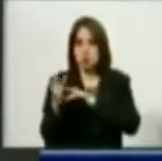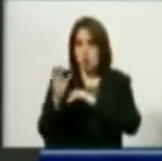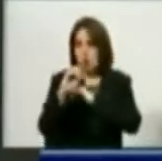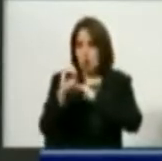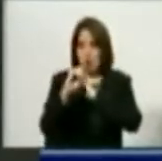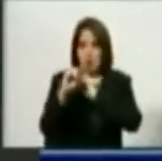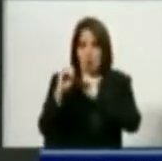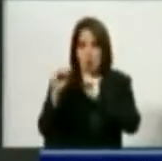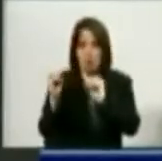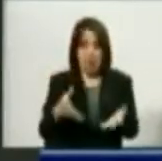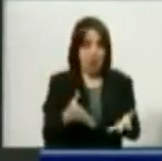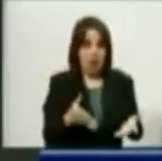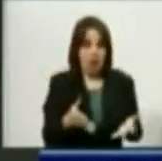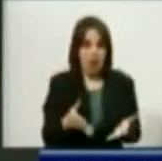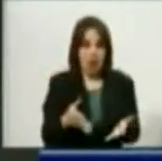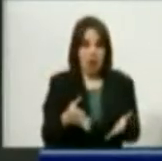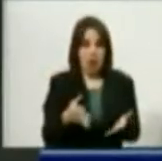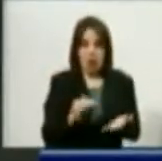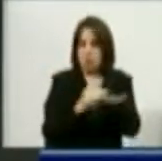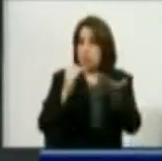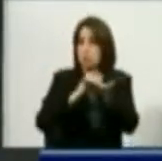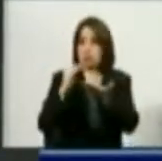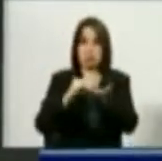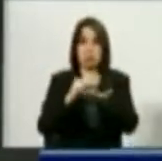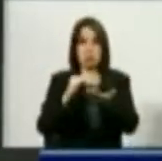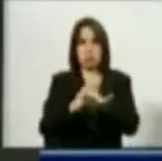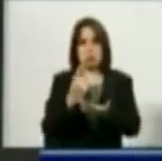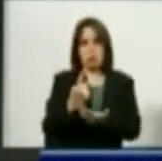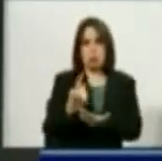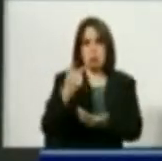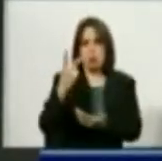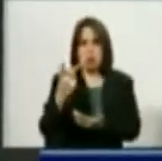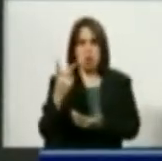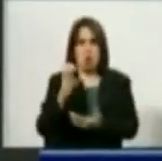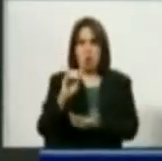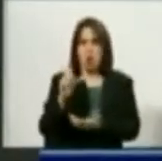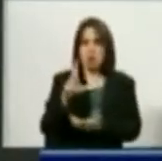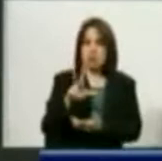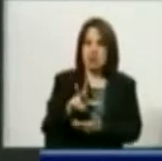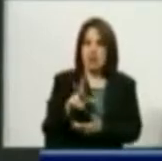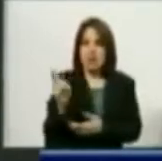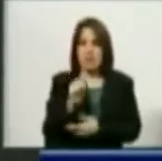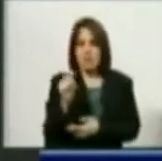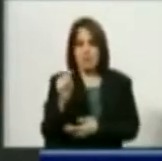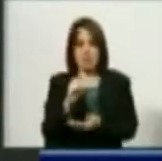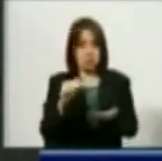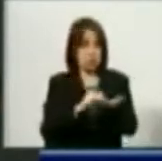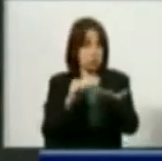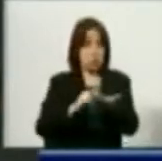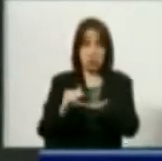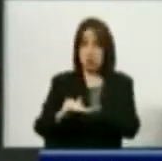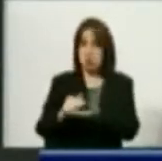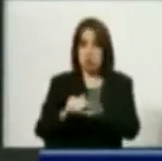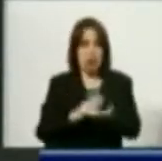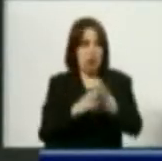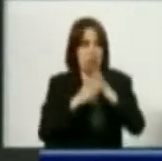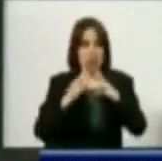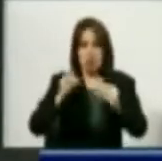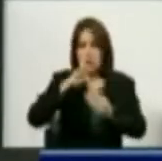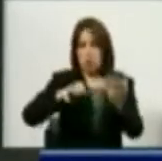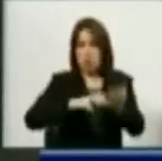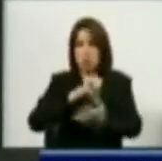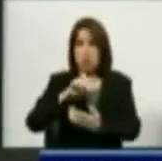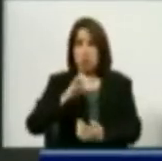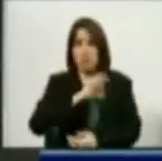que va a llegar aquí y en uno o dos o tres meses solucionar toda esta inmensa problemática